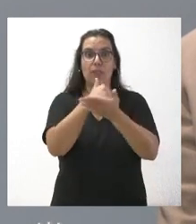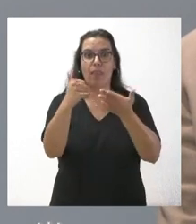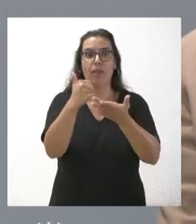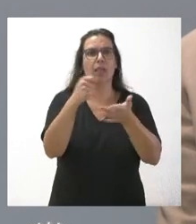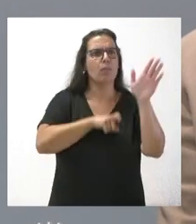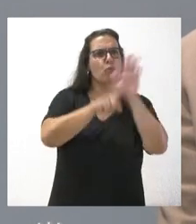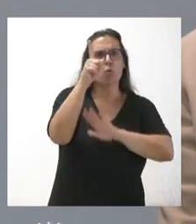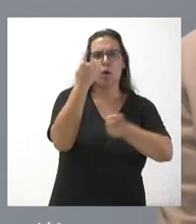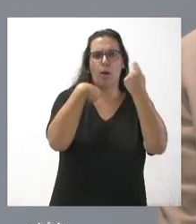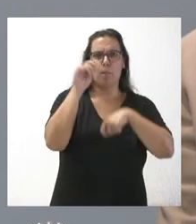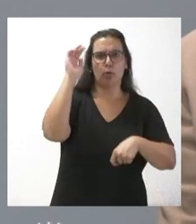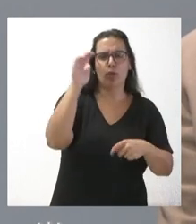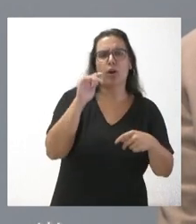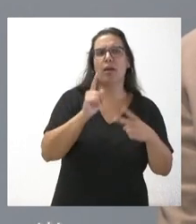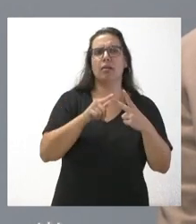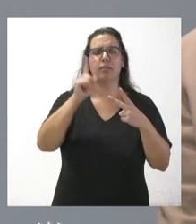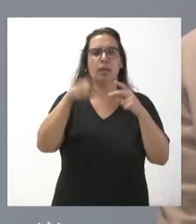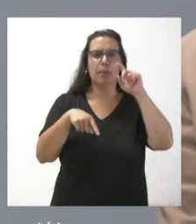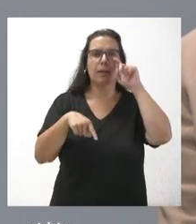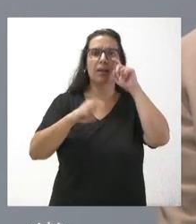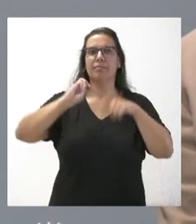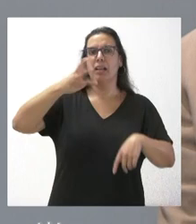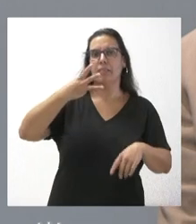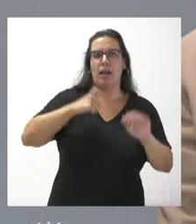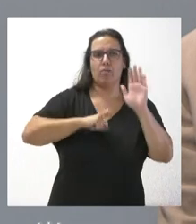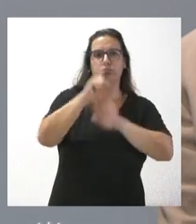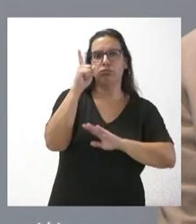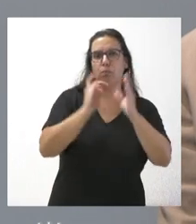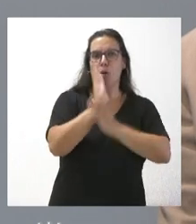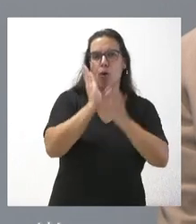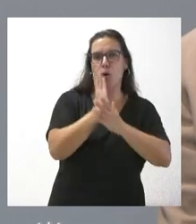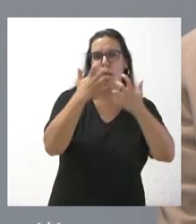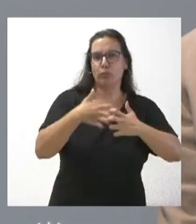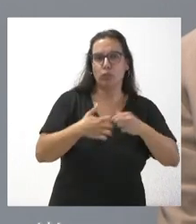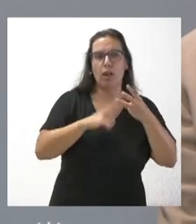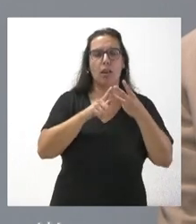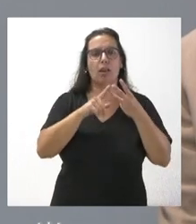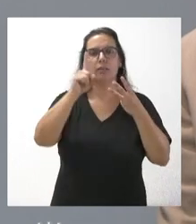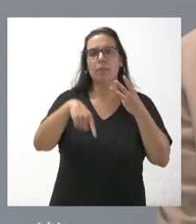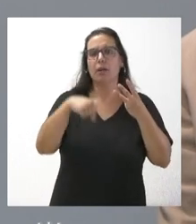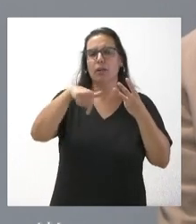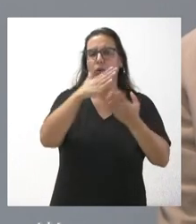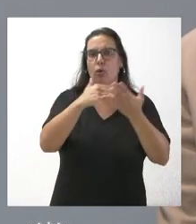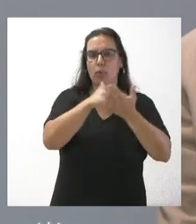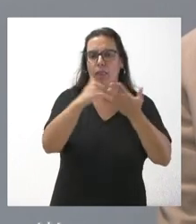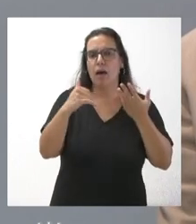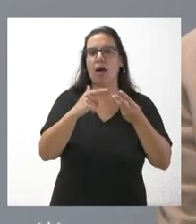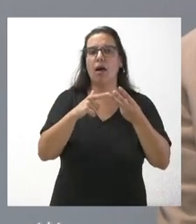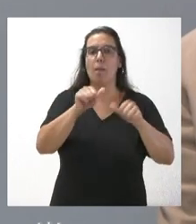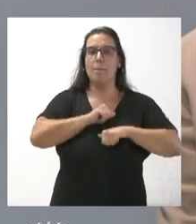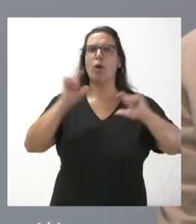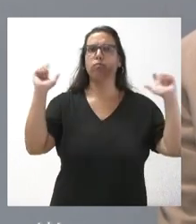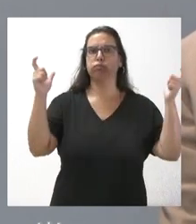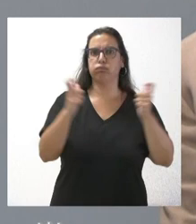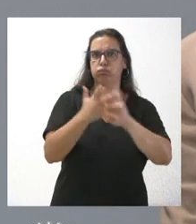exportaciones, la tercera comunidad donde más crece la producción industrial, una comunidad donde está bajando el paro a mayor